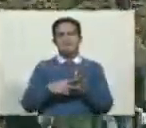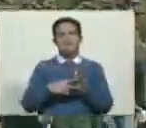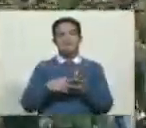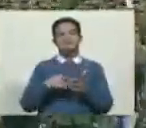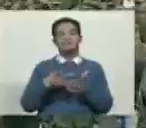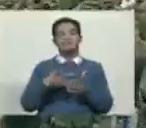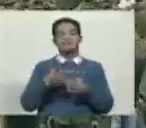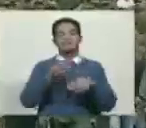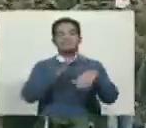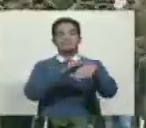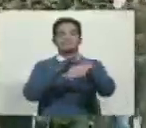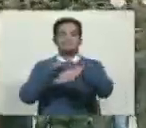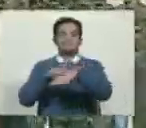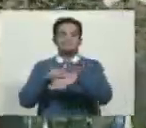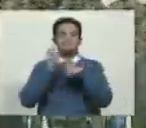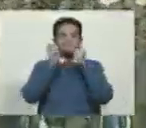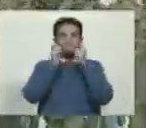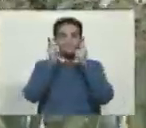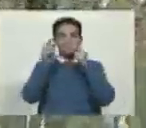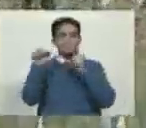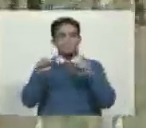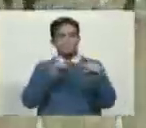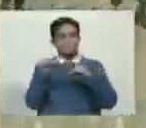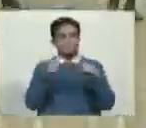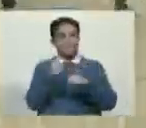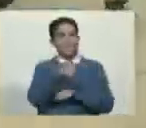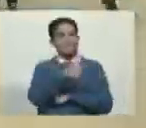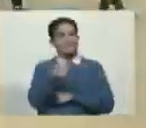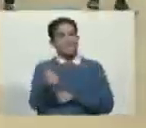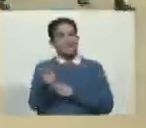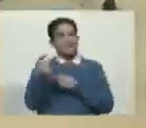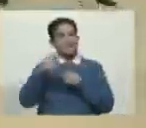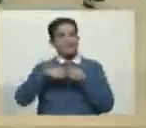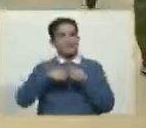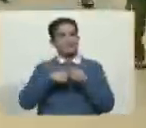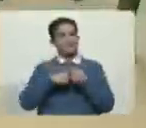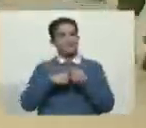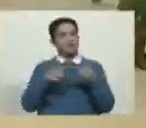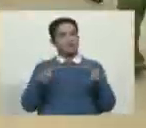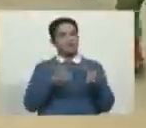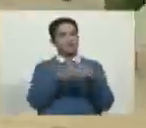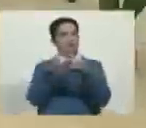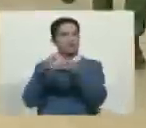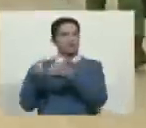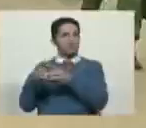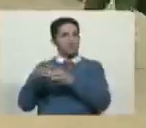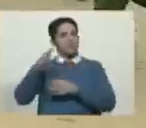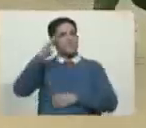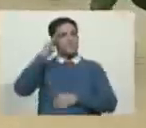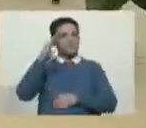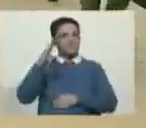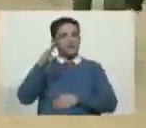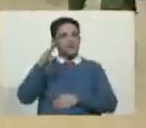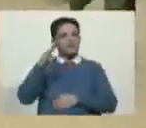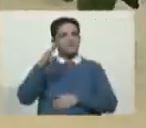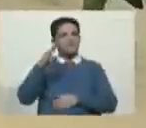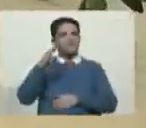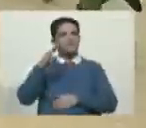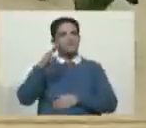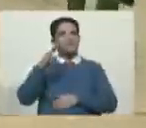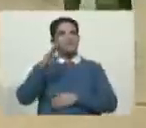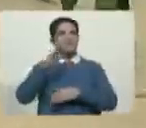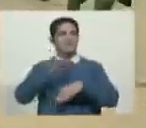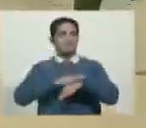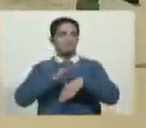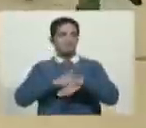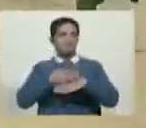a estar activos en cada unidad militar a propósito de lo que se estará